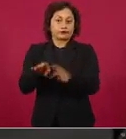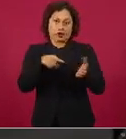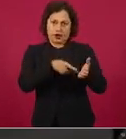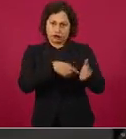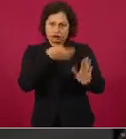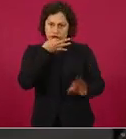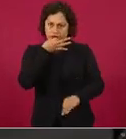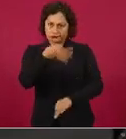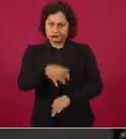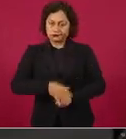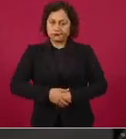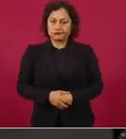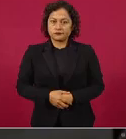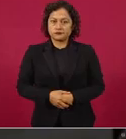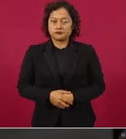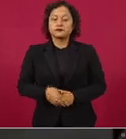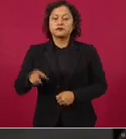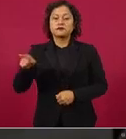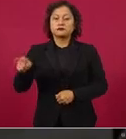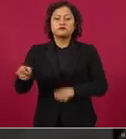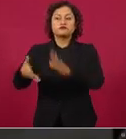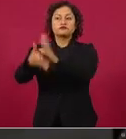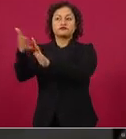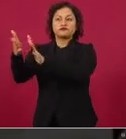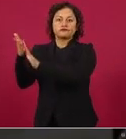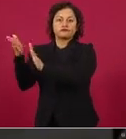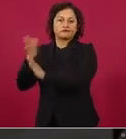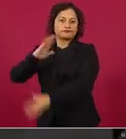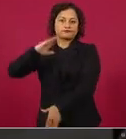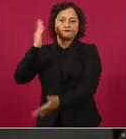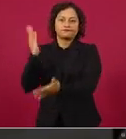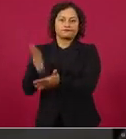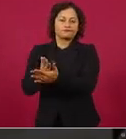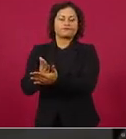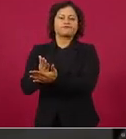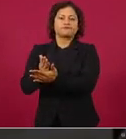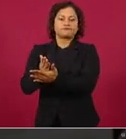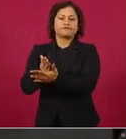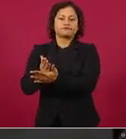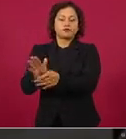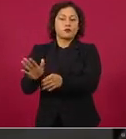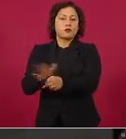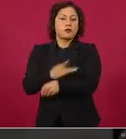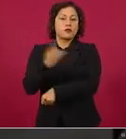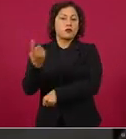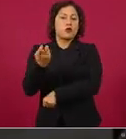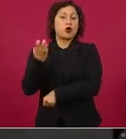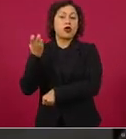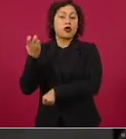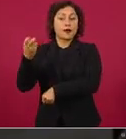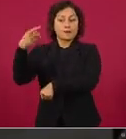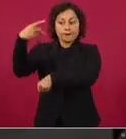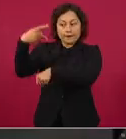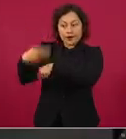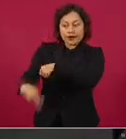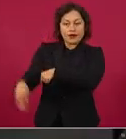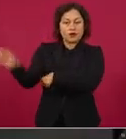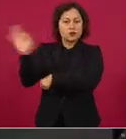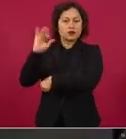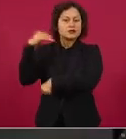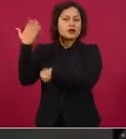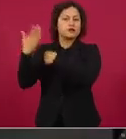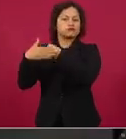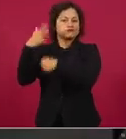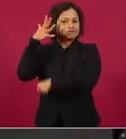restringir la construcción de obras y asentamientos humanos en la zona porque es propensa a la ocurrencia de derrumbes